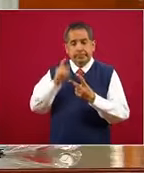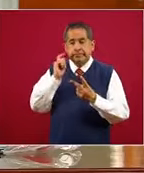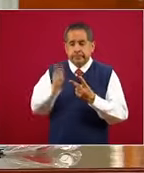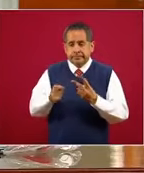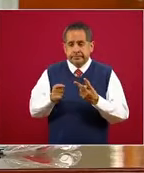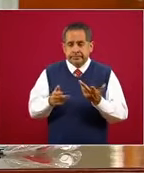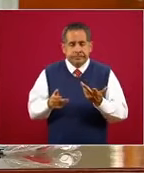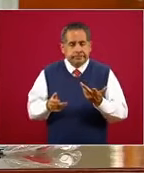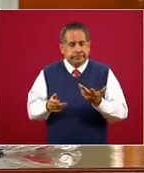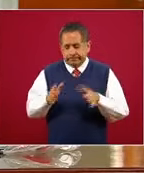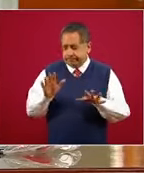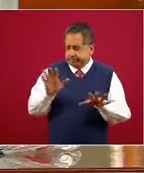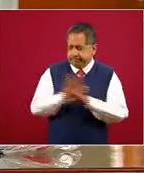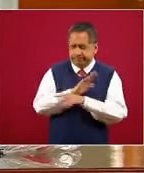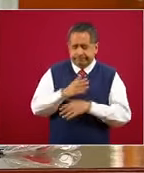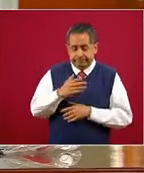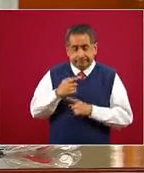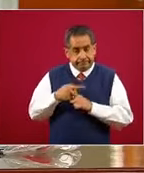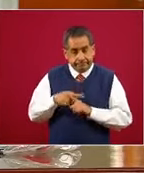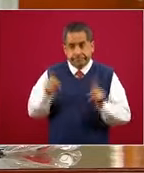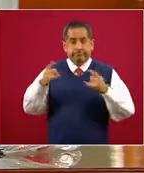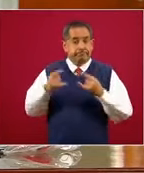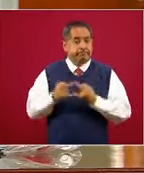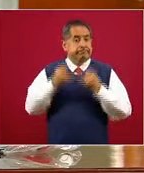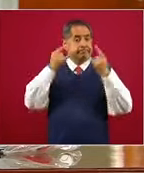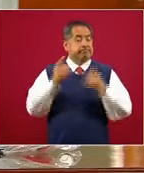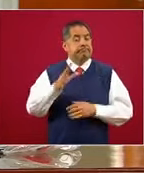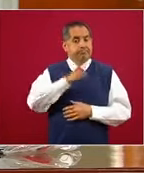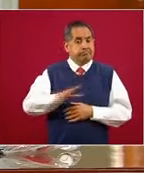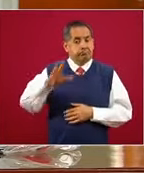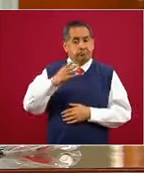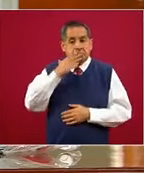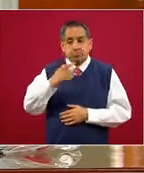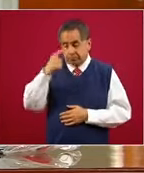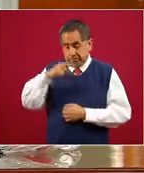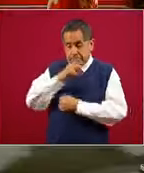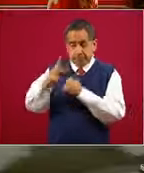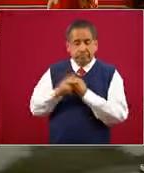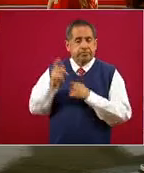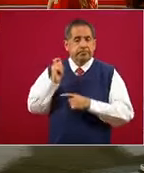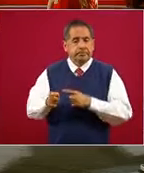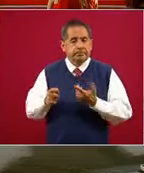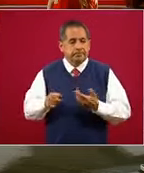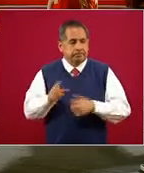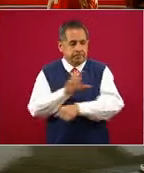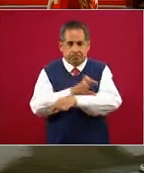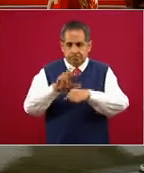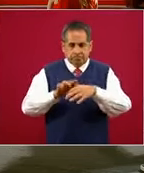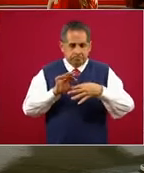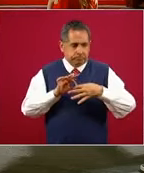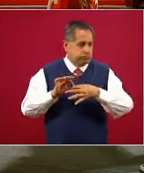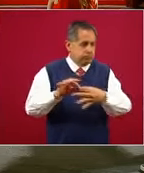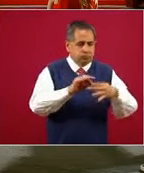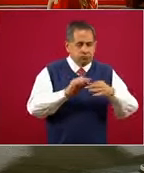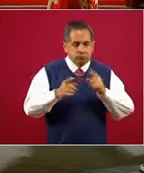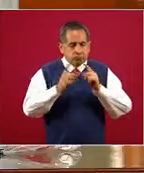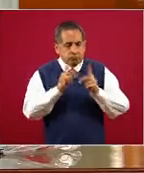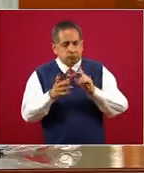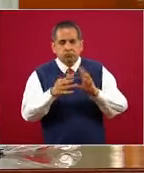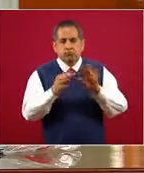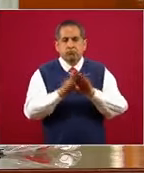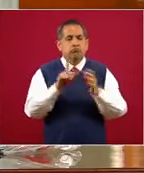es un cambio y un hito histórico para el país es la coordinación y la